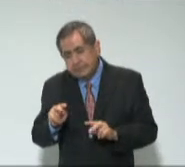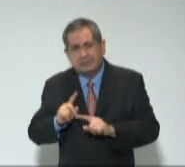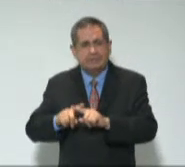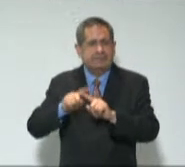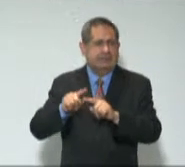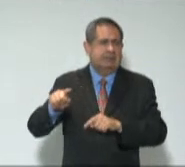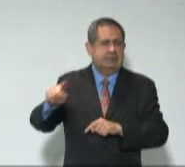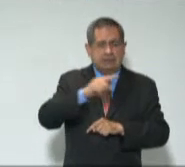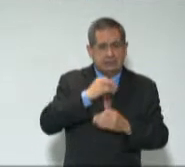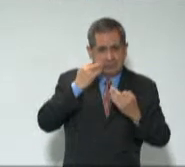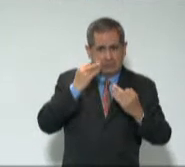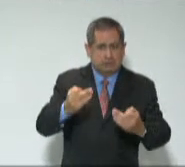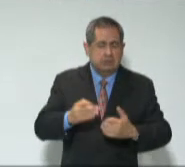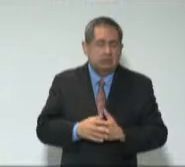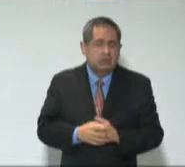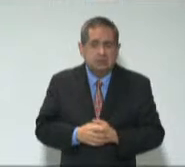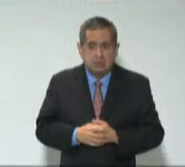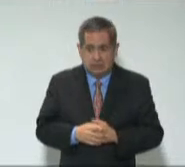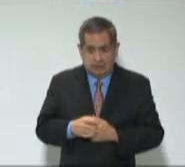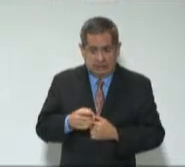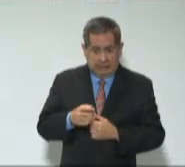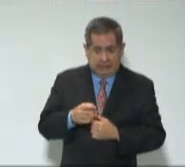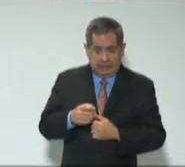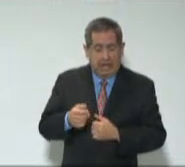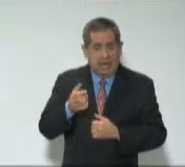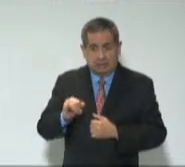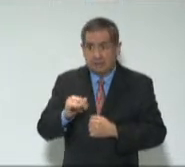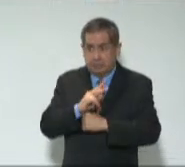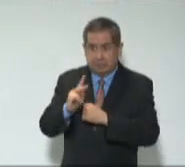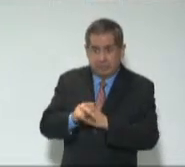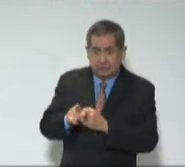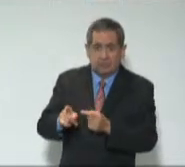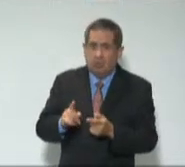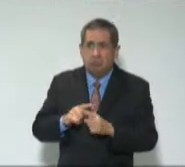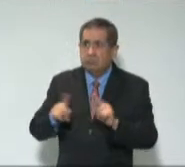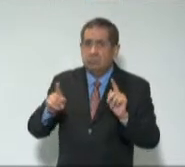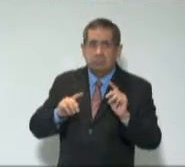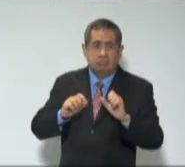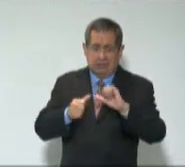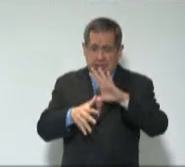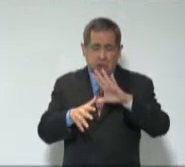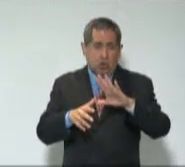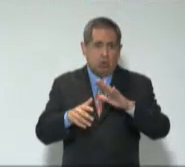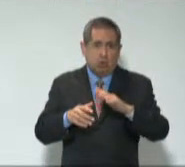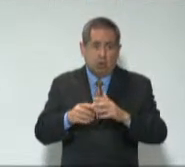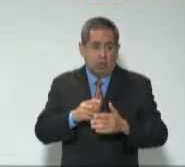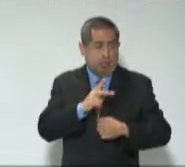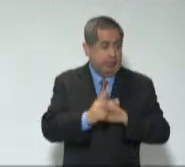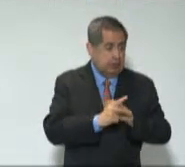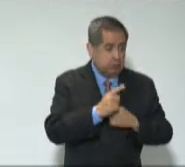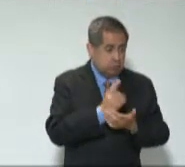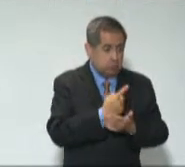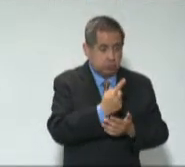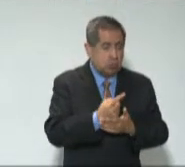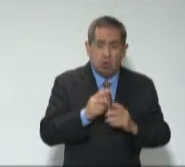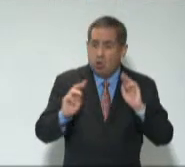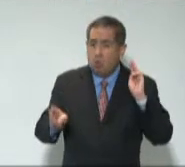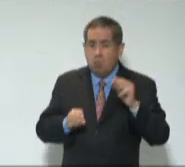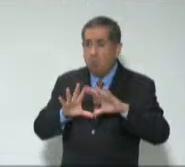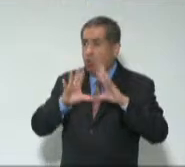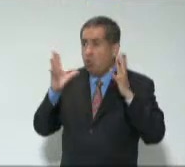en la población que no es propio de un país esto se ha visto por supuesto en toda la región y en todo el mundo e implica